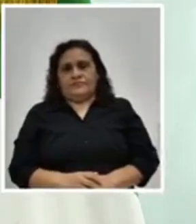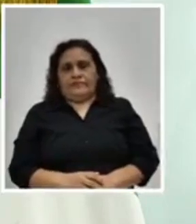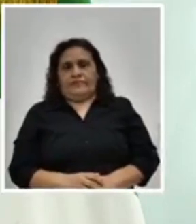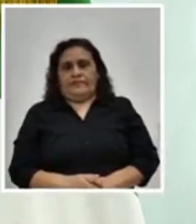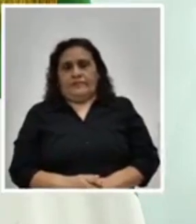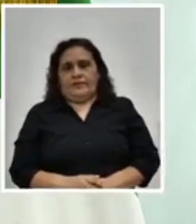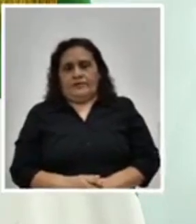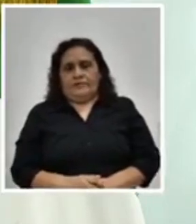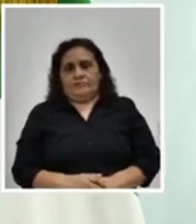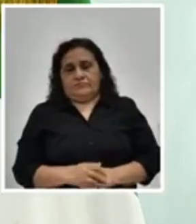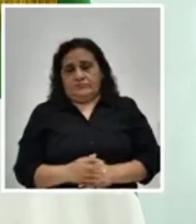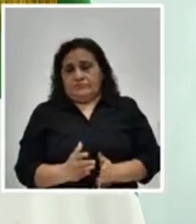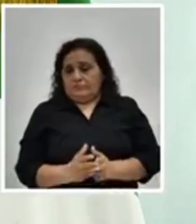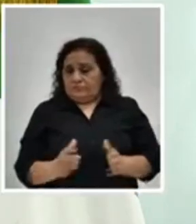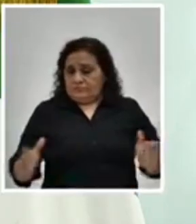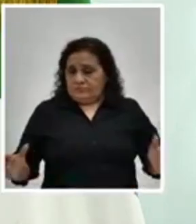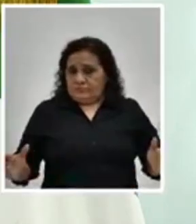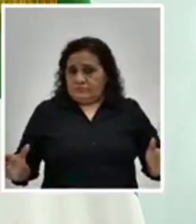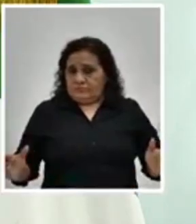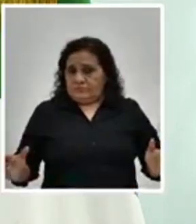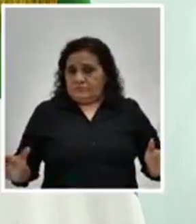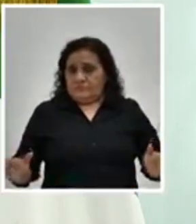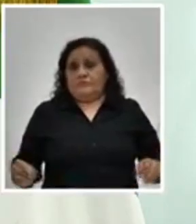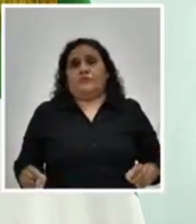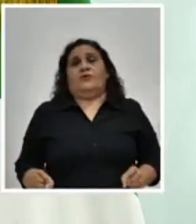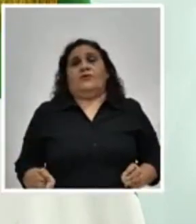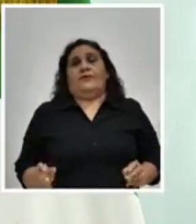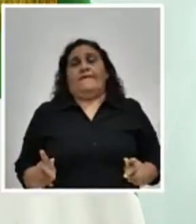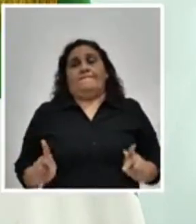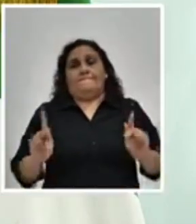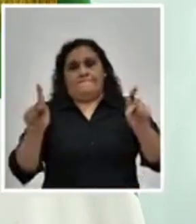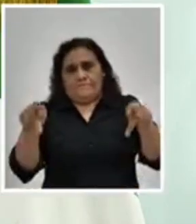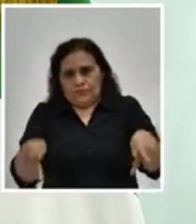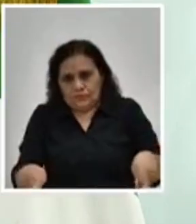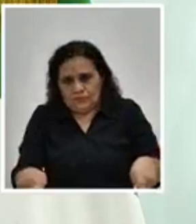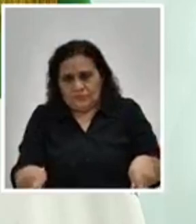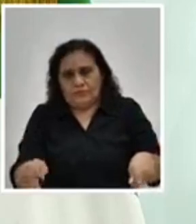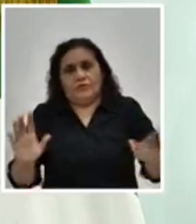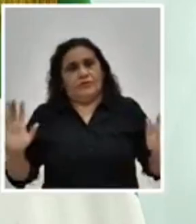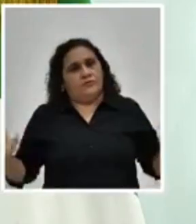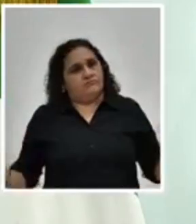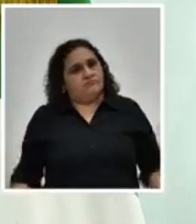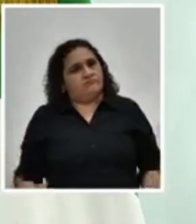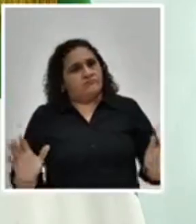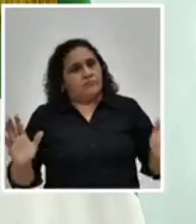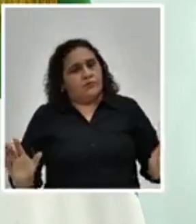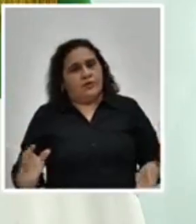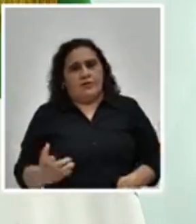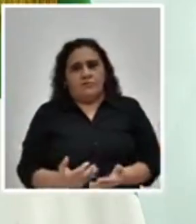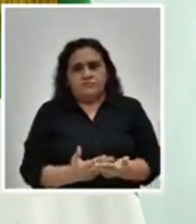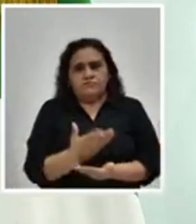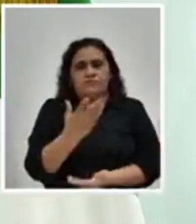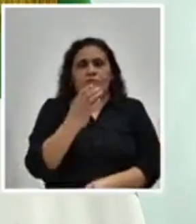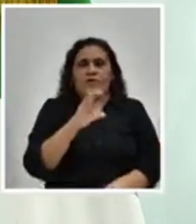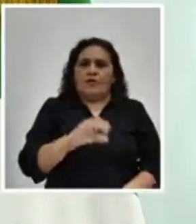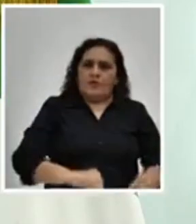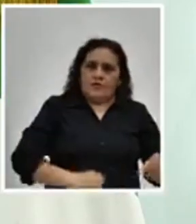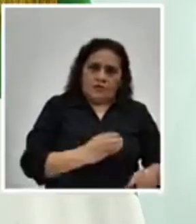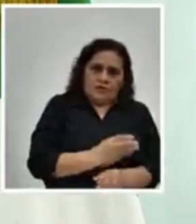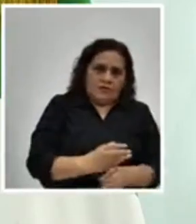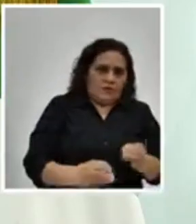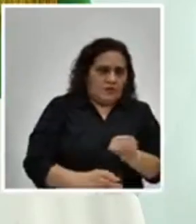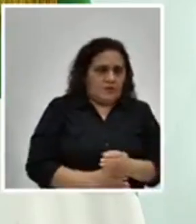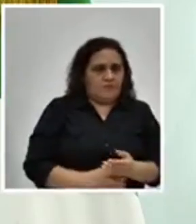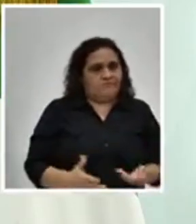A lo largo y ancho de nuestro municipio, hemos impulsado nuevos atractivos, hemos